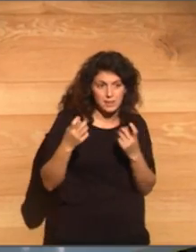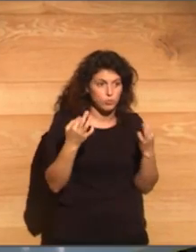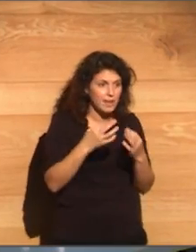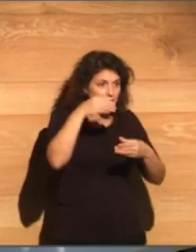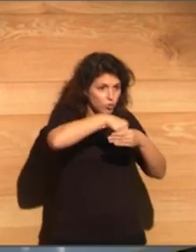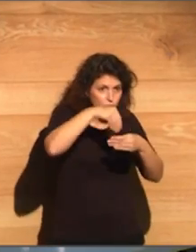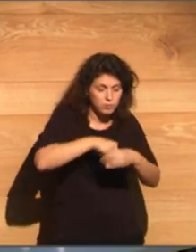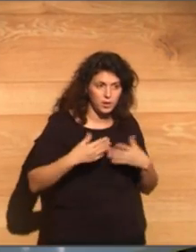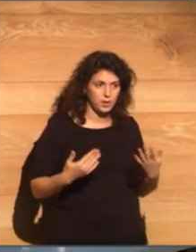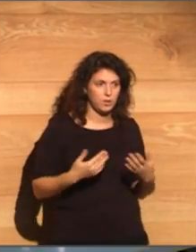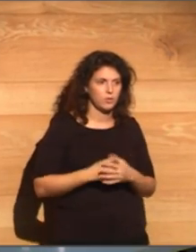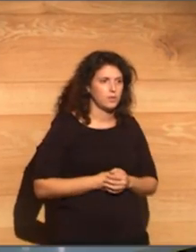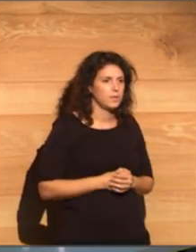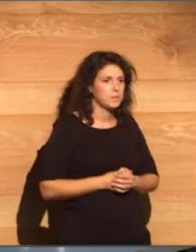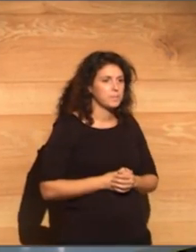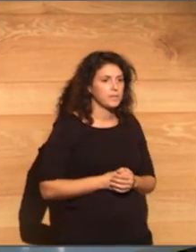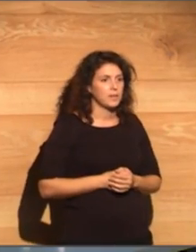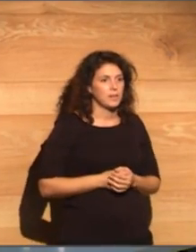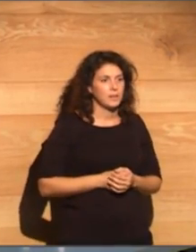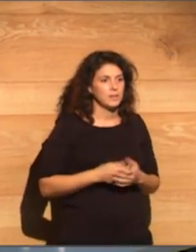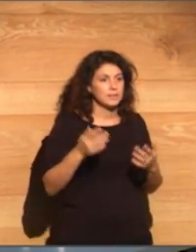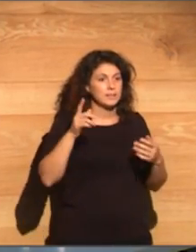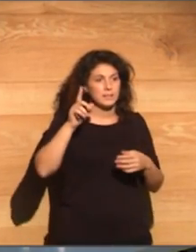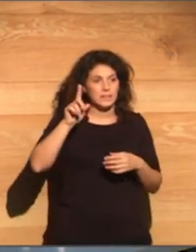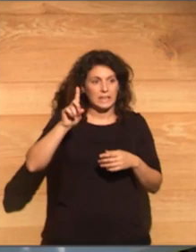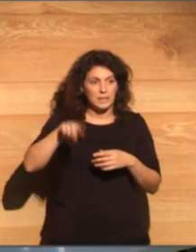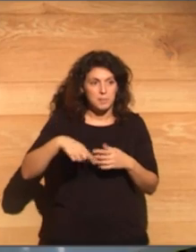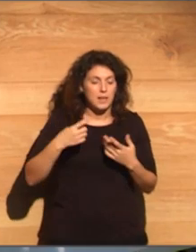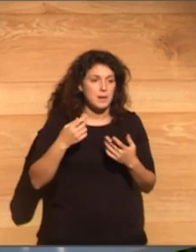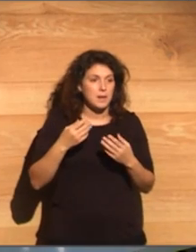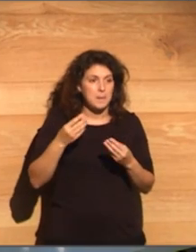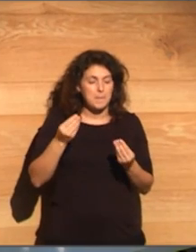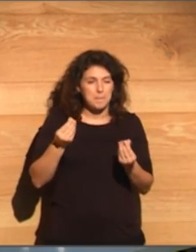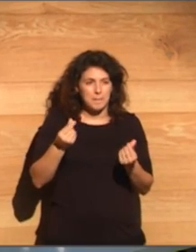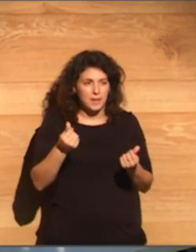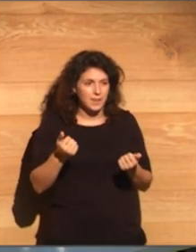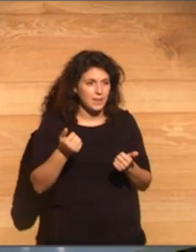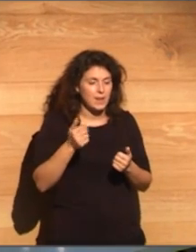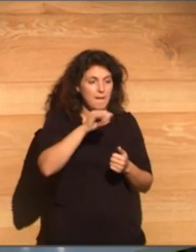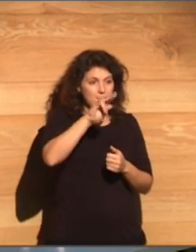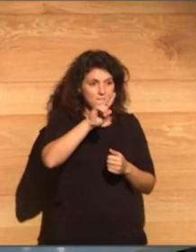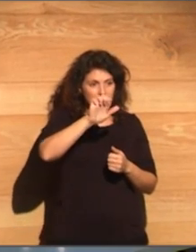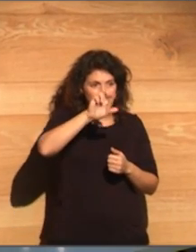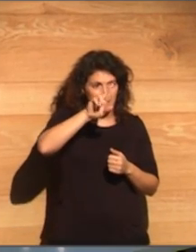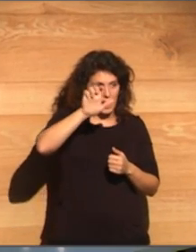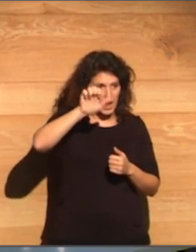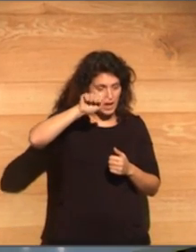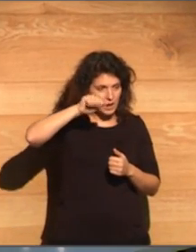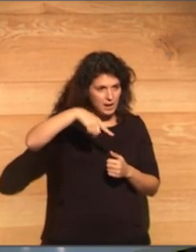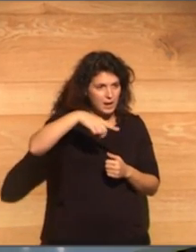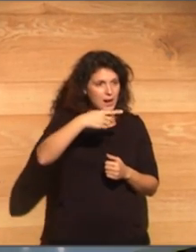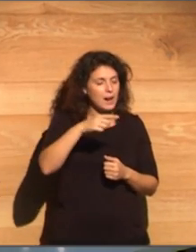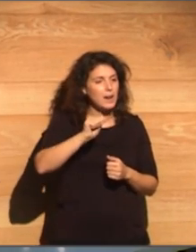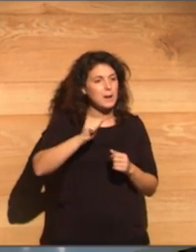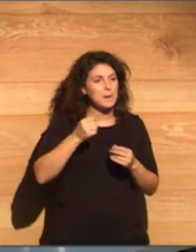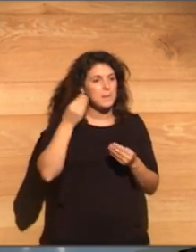Que yo tengo lío, que yo he dejado y a la vez lentejas en agua. Percibía que Berlanga cada vez quería menos